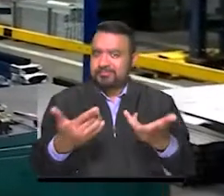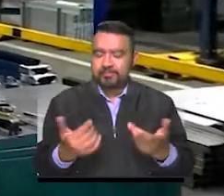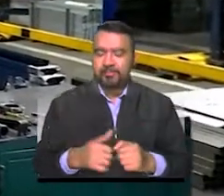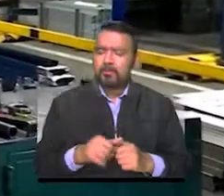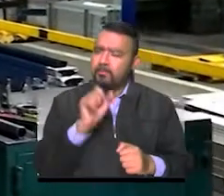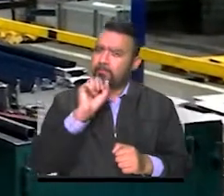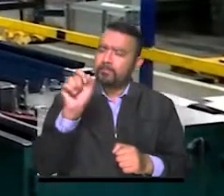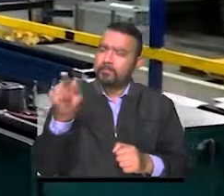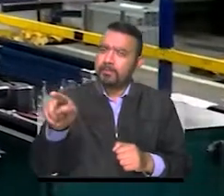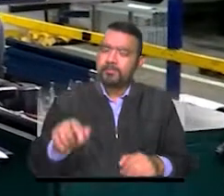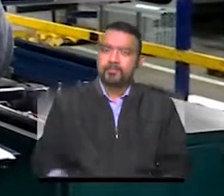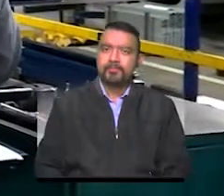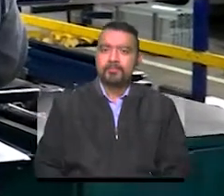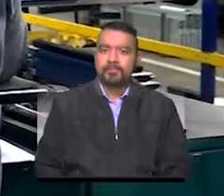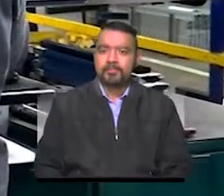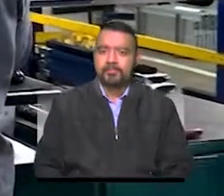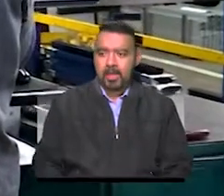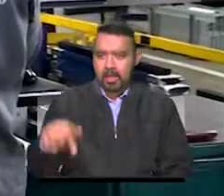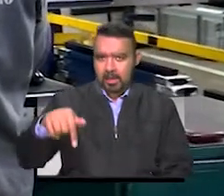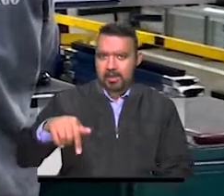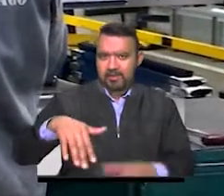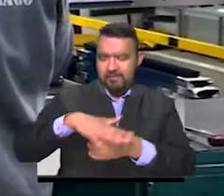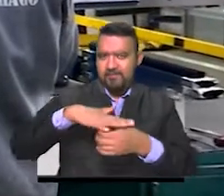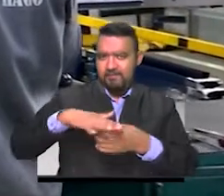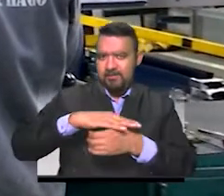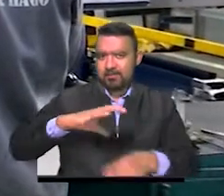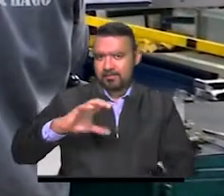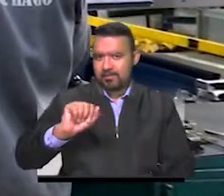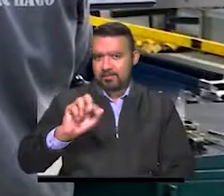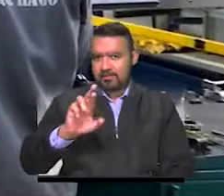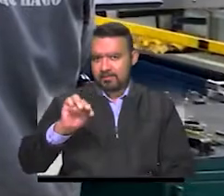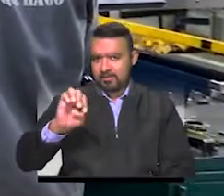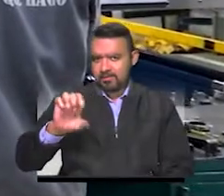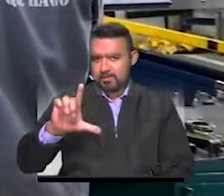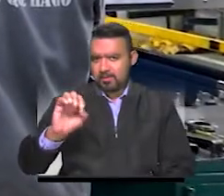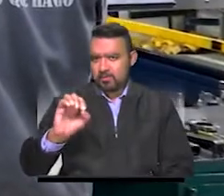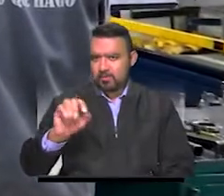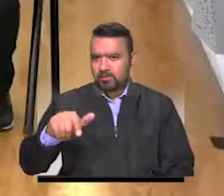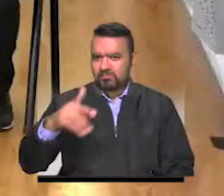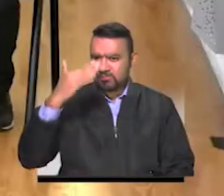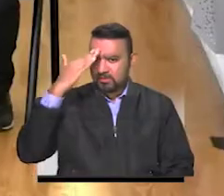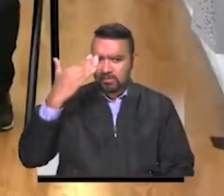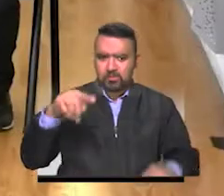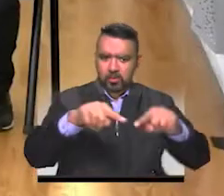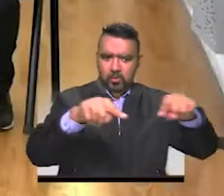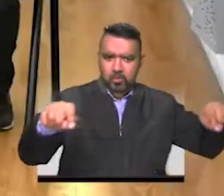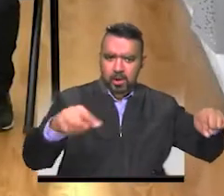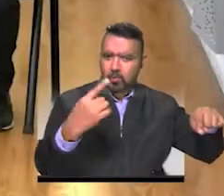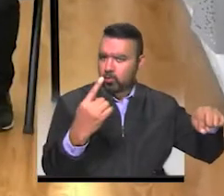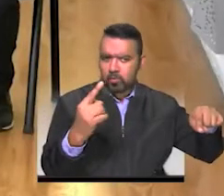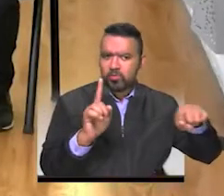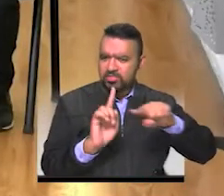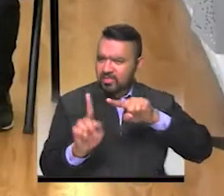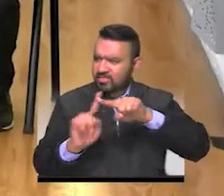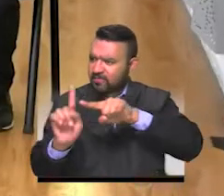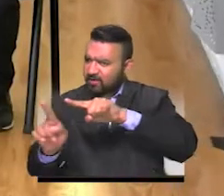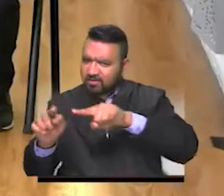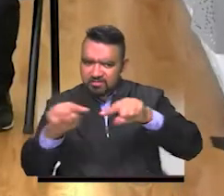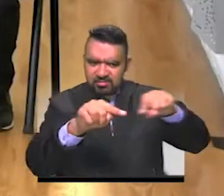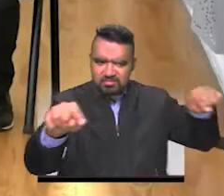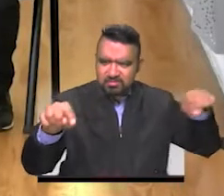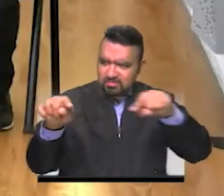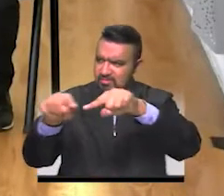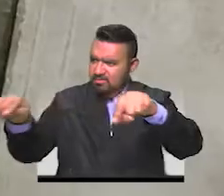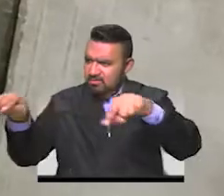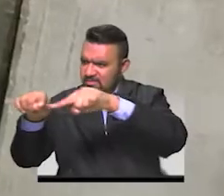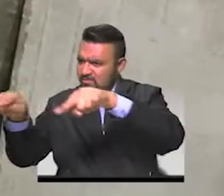un poco, porque estamos en el Carmelo, son varias bodegas que están dedicadas a esta empresa, un poco el proceso, porque vemos mucho el tema